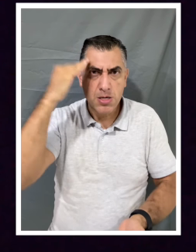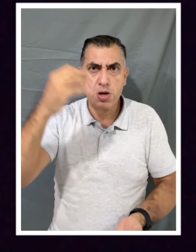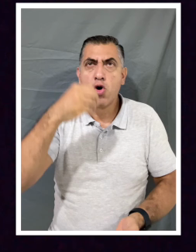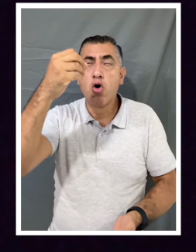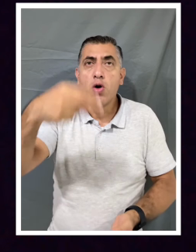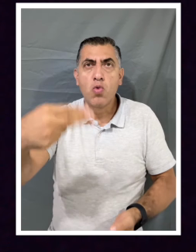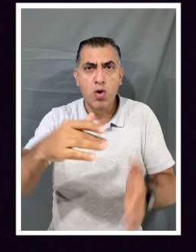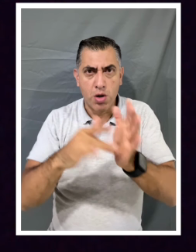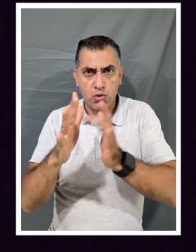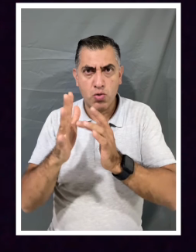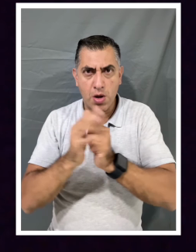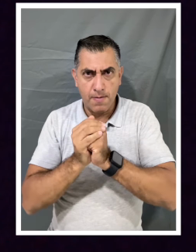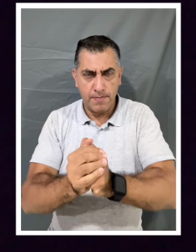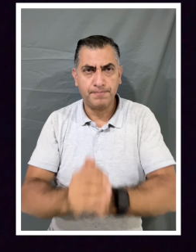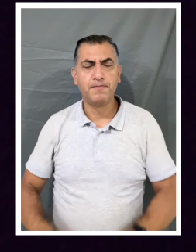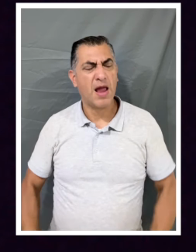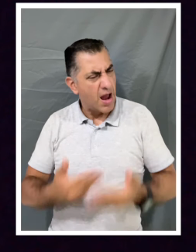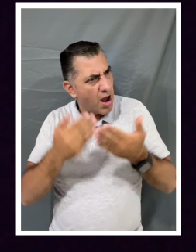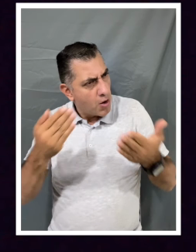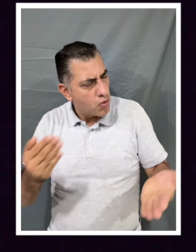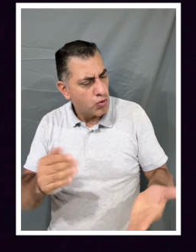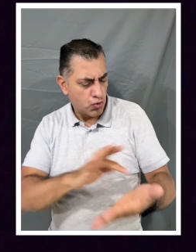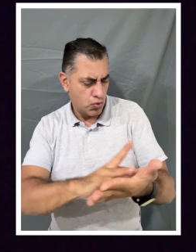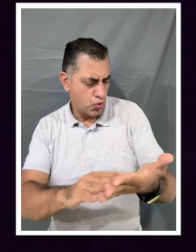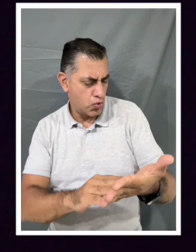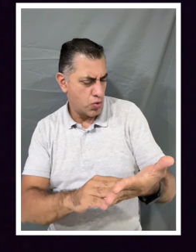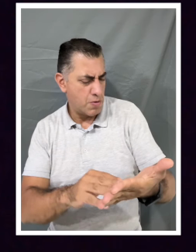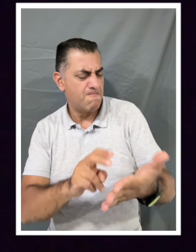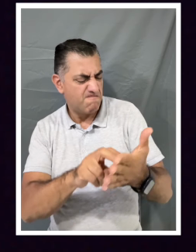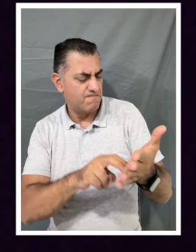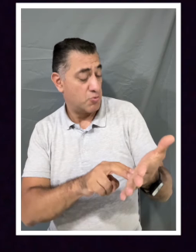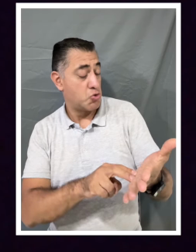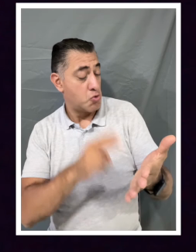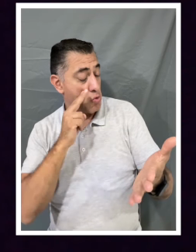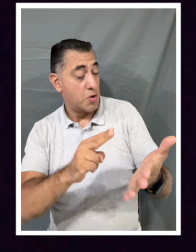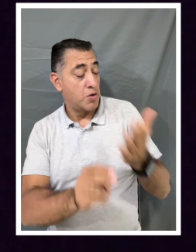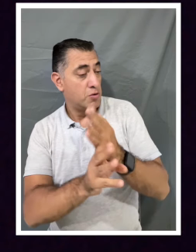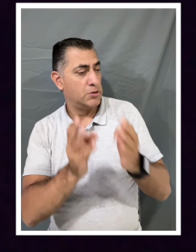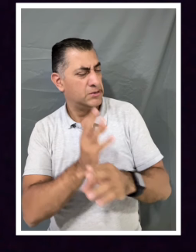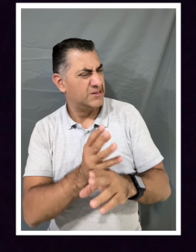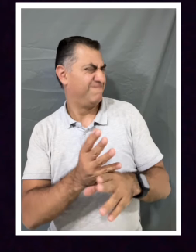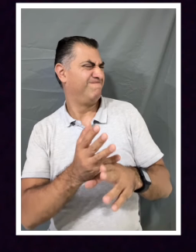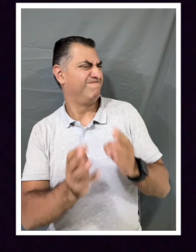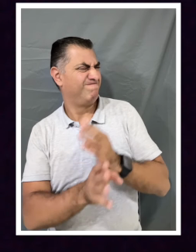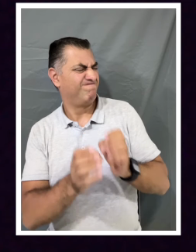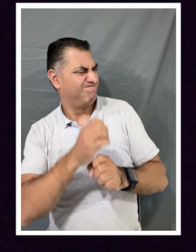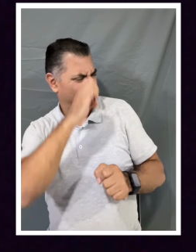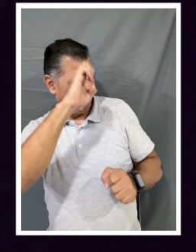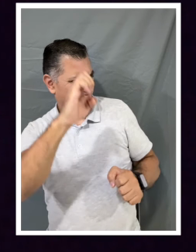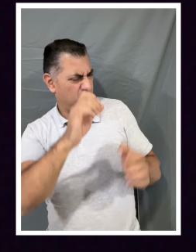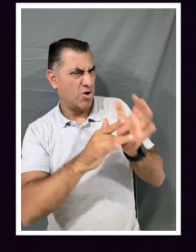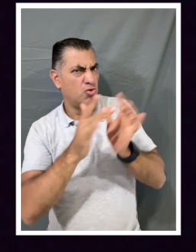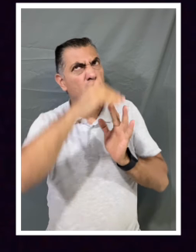en el nombre de Jesús amén bueno hemos leído este versículo y Y menciona cosas eh un poco extrañas va habla de